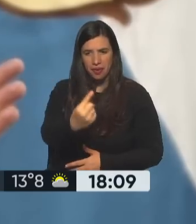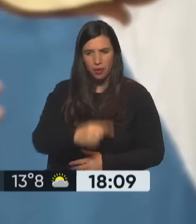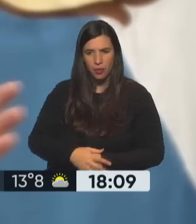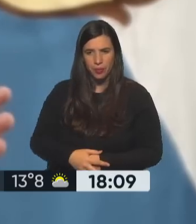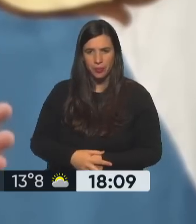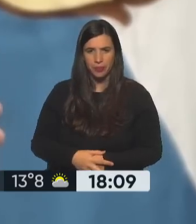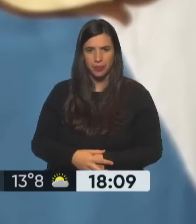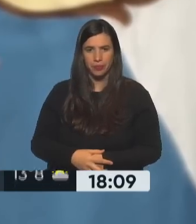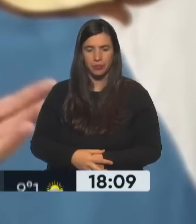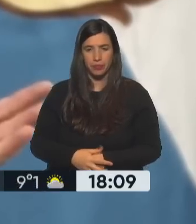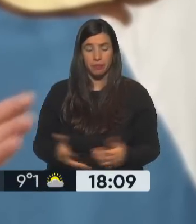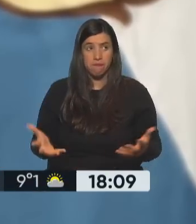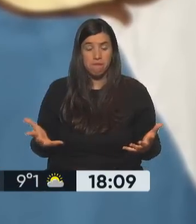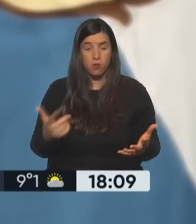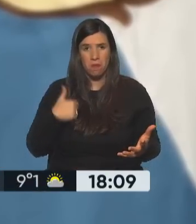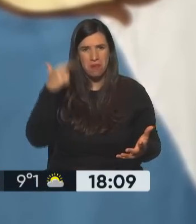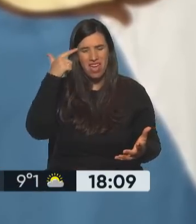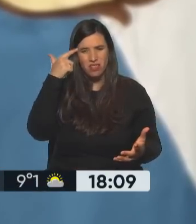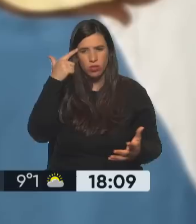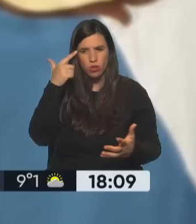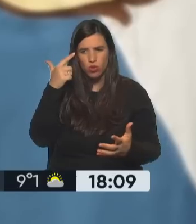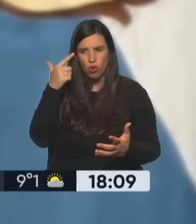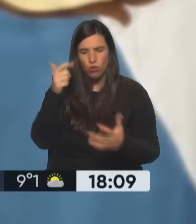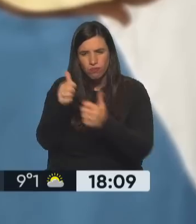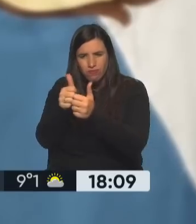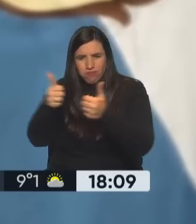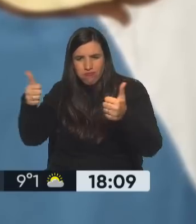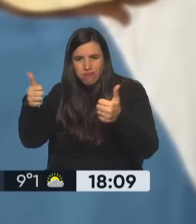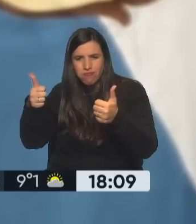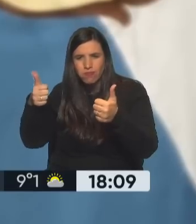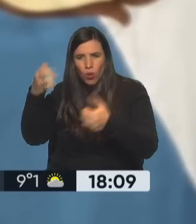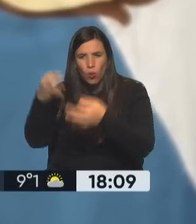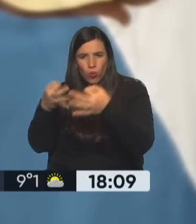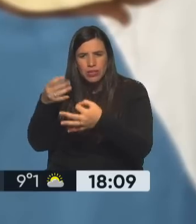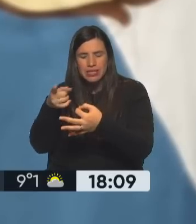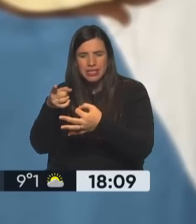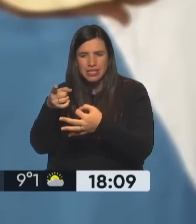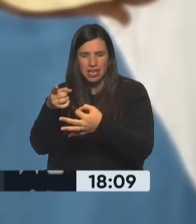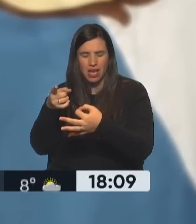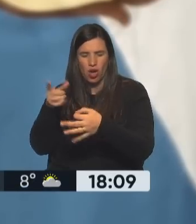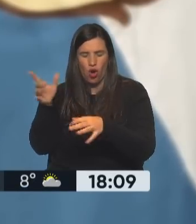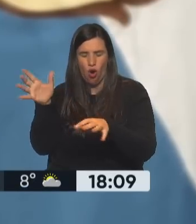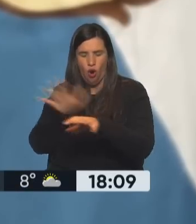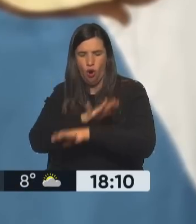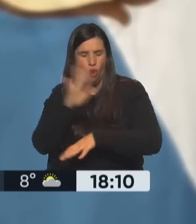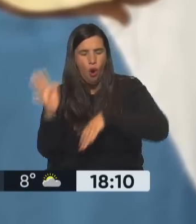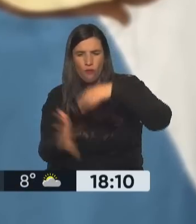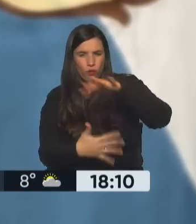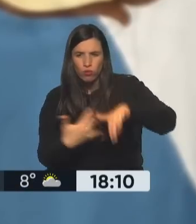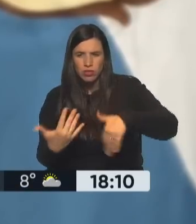creo que la Corte está confundiendo, y o los capitalinos, la mansedad